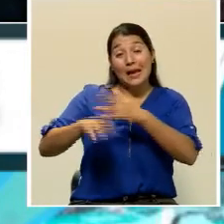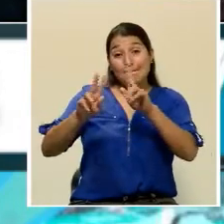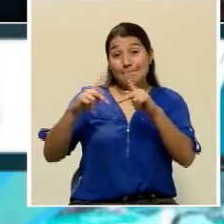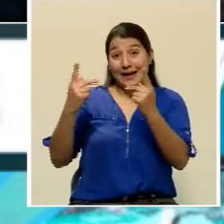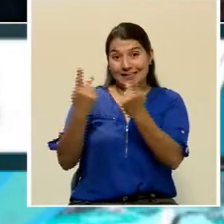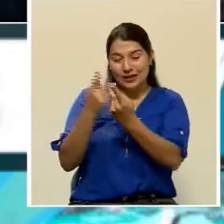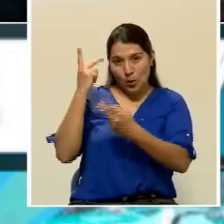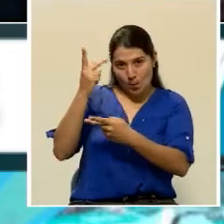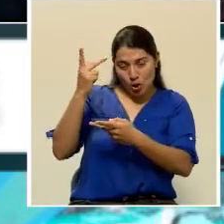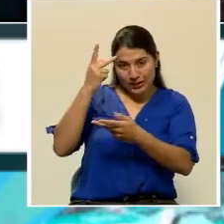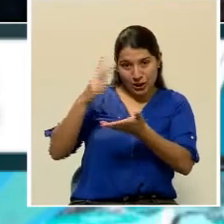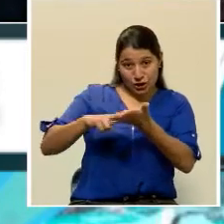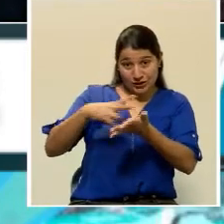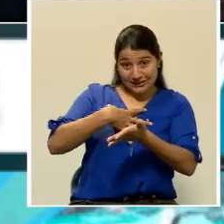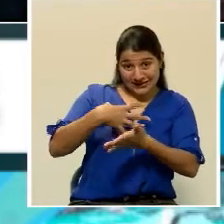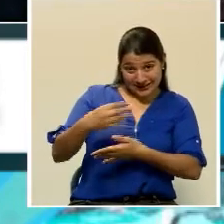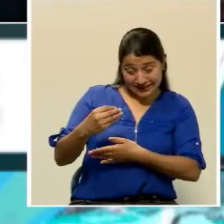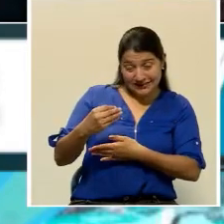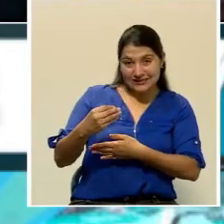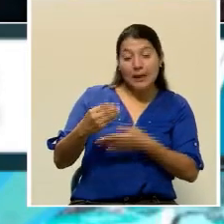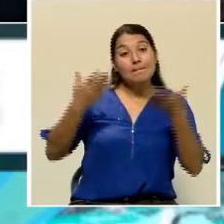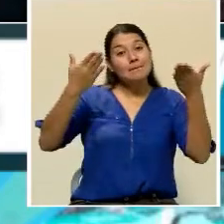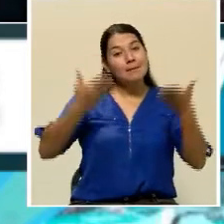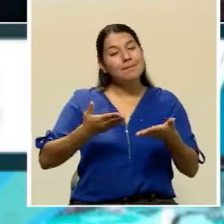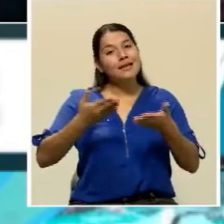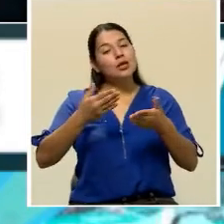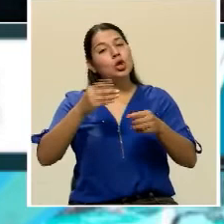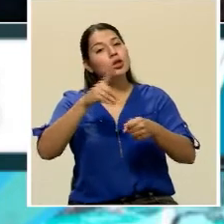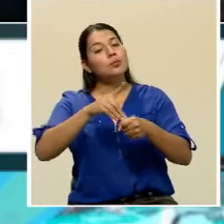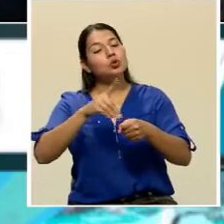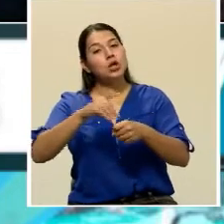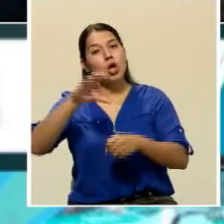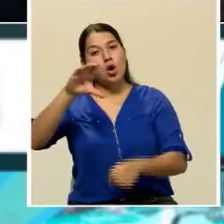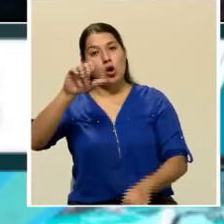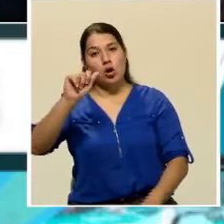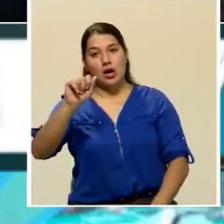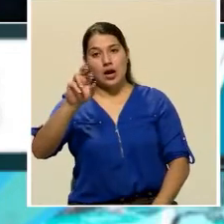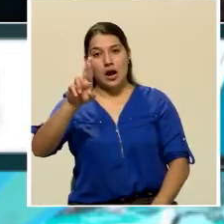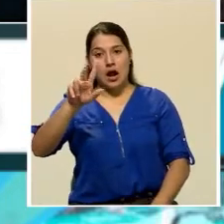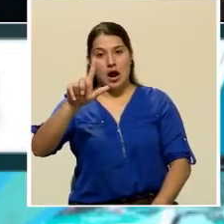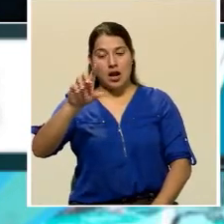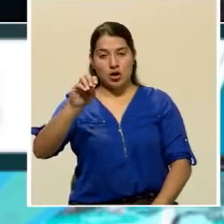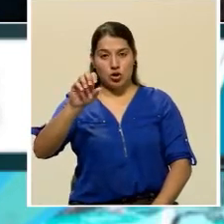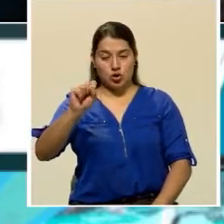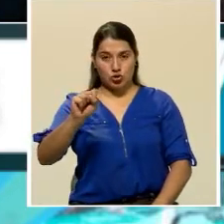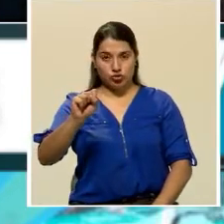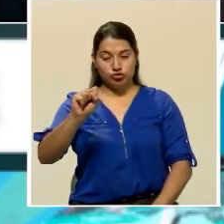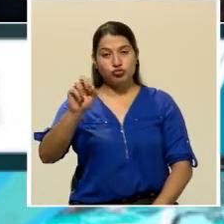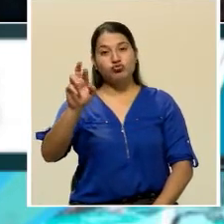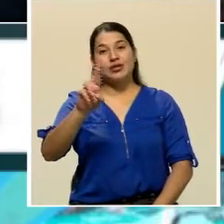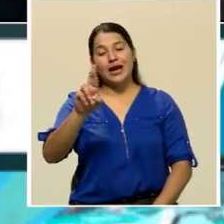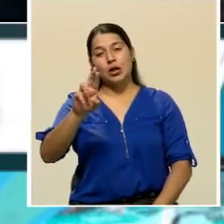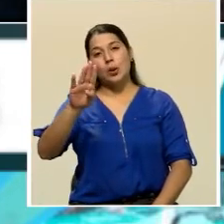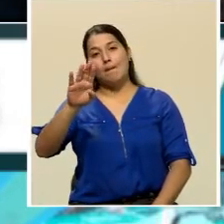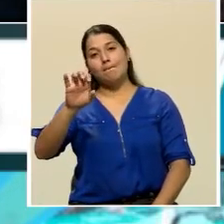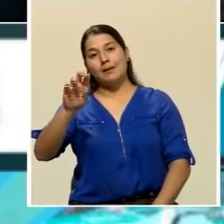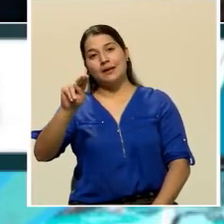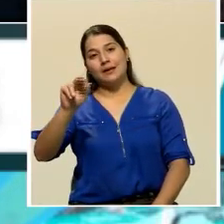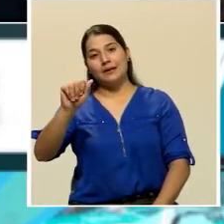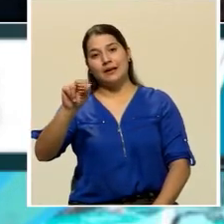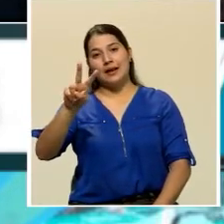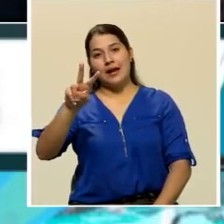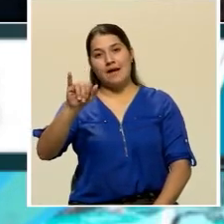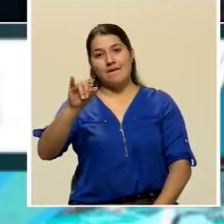Carlos Ricardo. Bienvenido al set de Costa Rica Noticias. Muy buenas noches, don Ernesto. Saludos a quienes